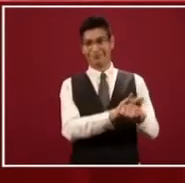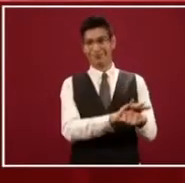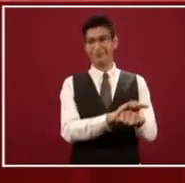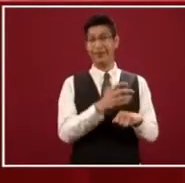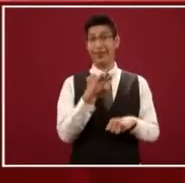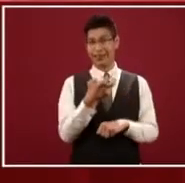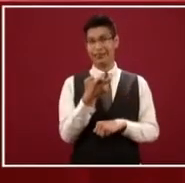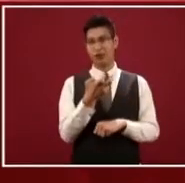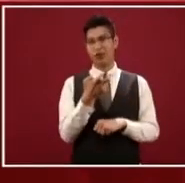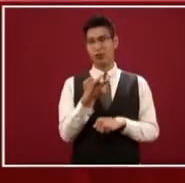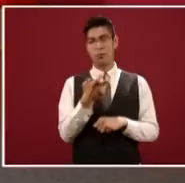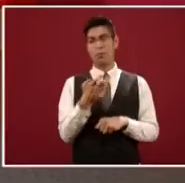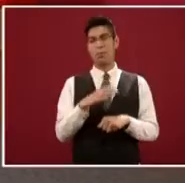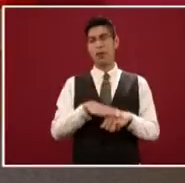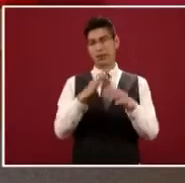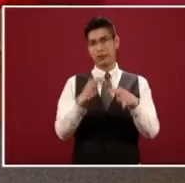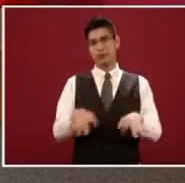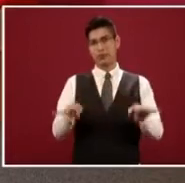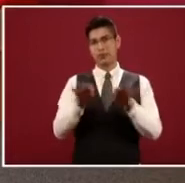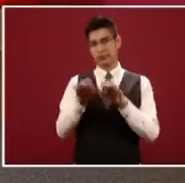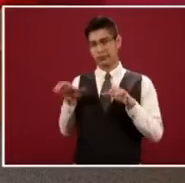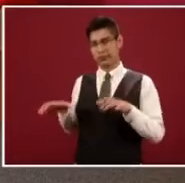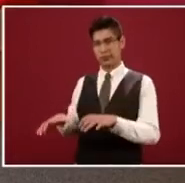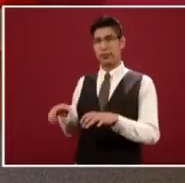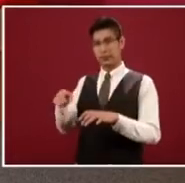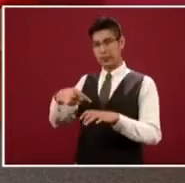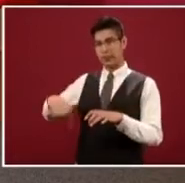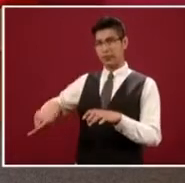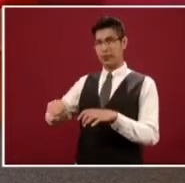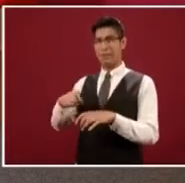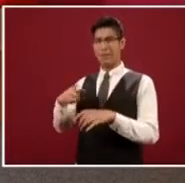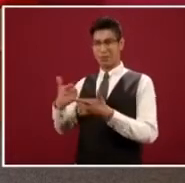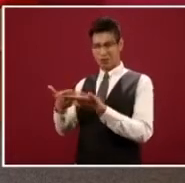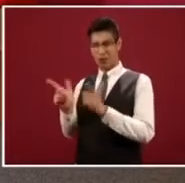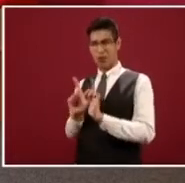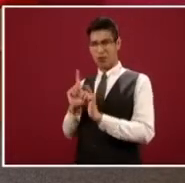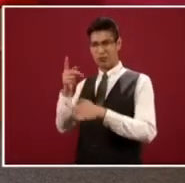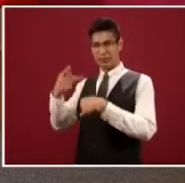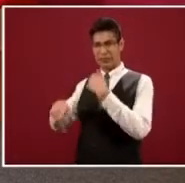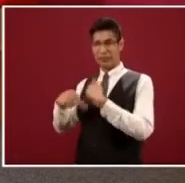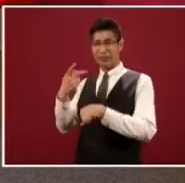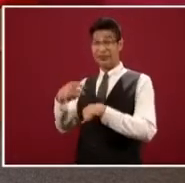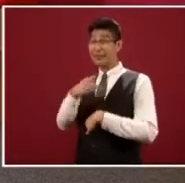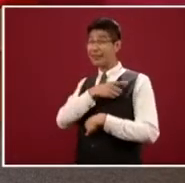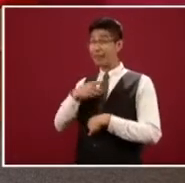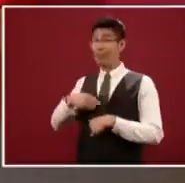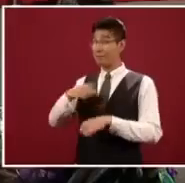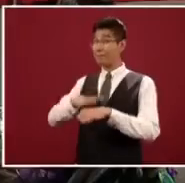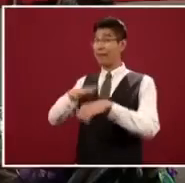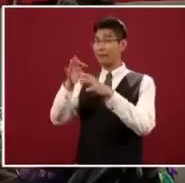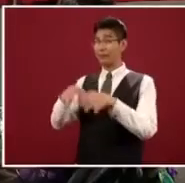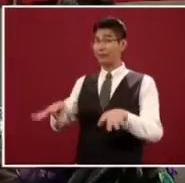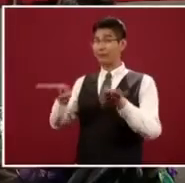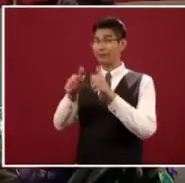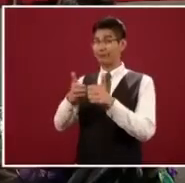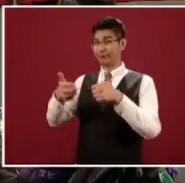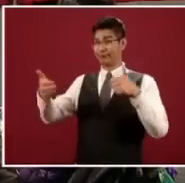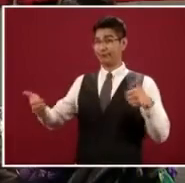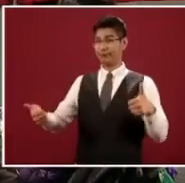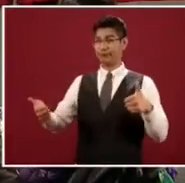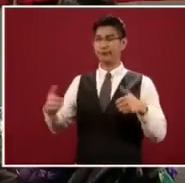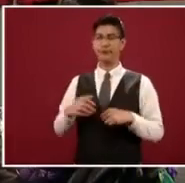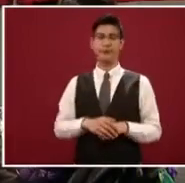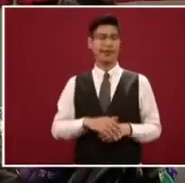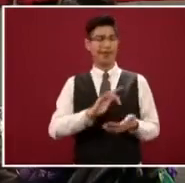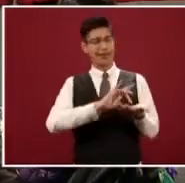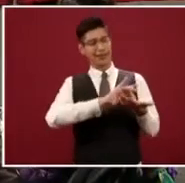de riesgo muy importantes donde sana distancia debe de estar siempre presente a partir de ya. Muchas gracias, doctora Lomía.